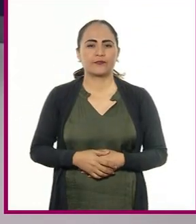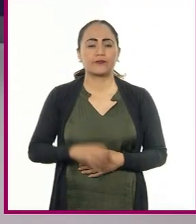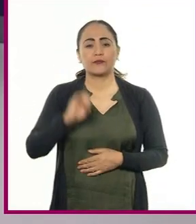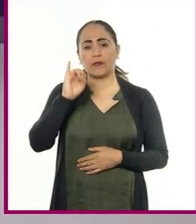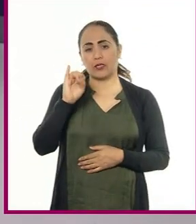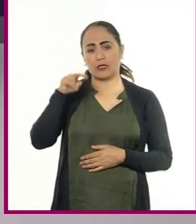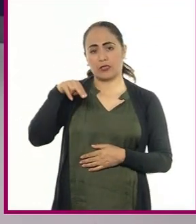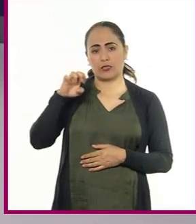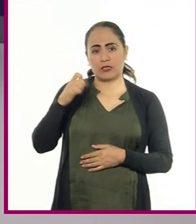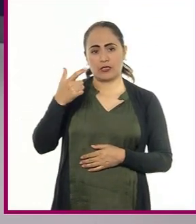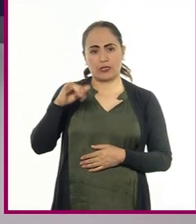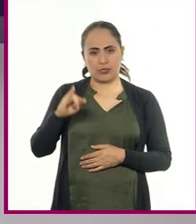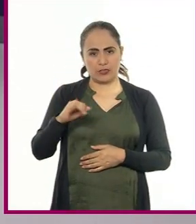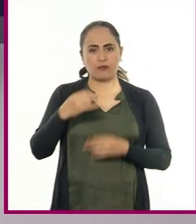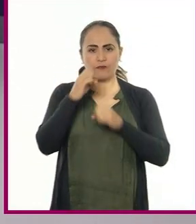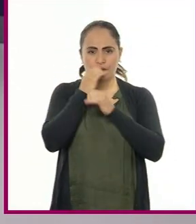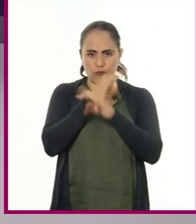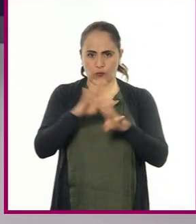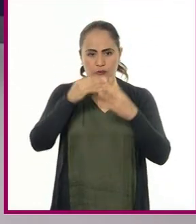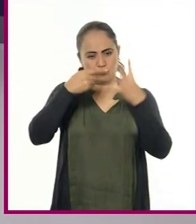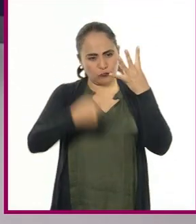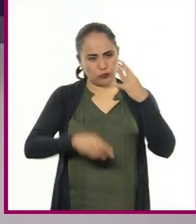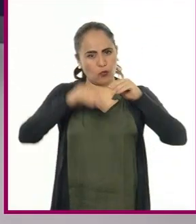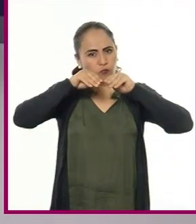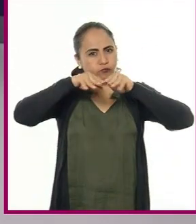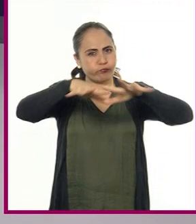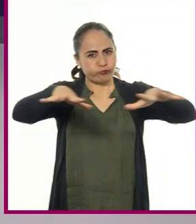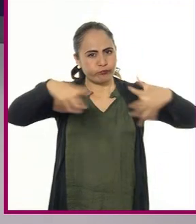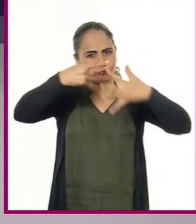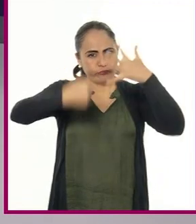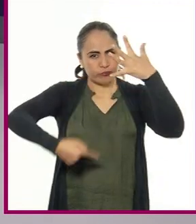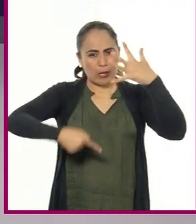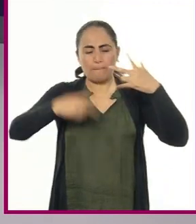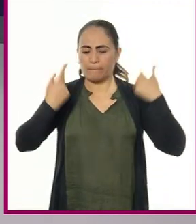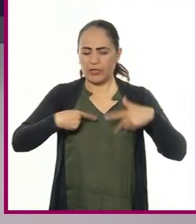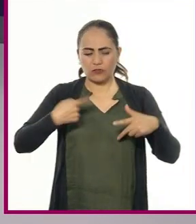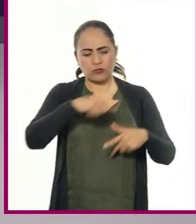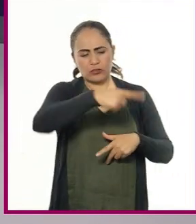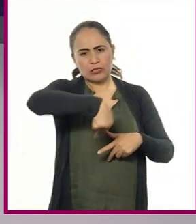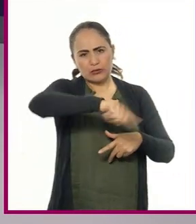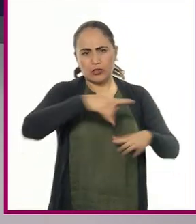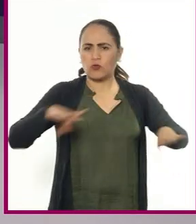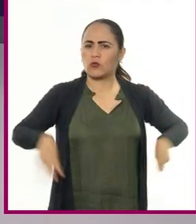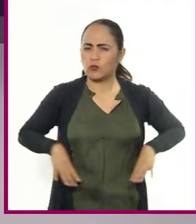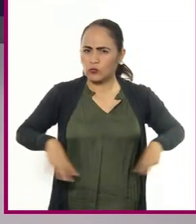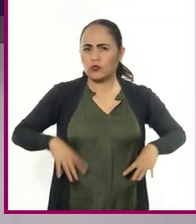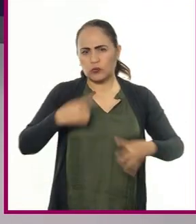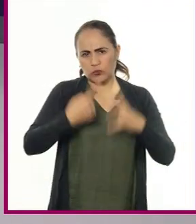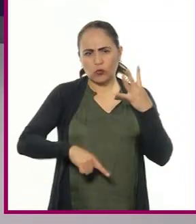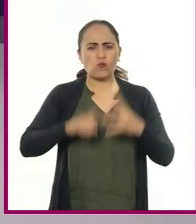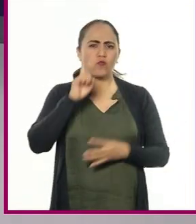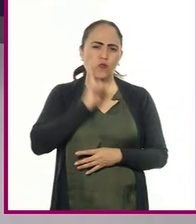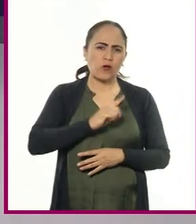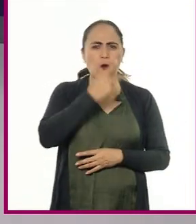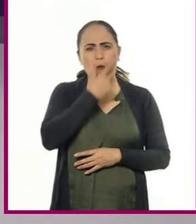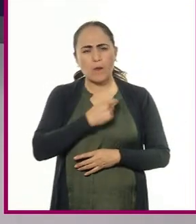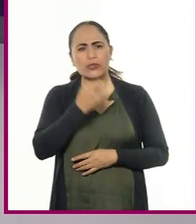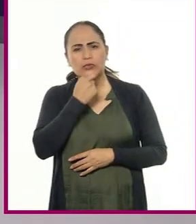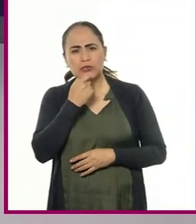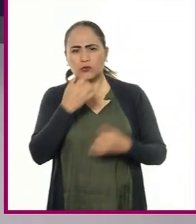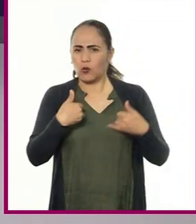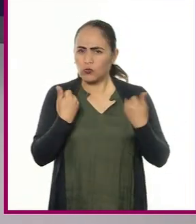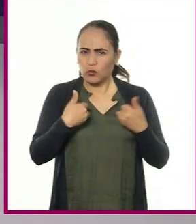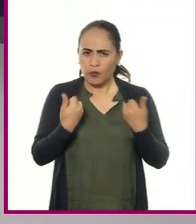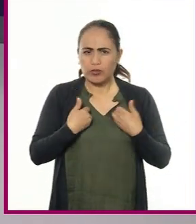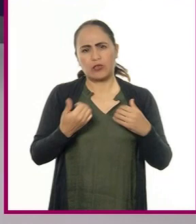INEGI difunde información sobre algunas características de la población de niñas, niños y adolescentes